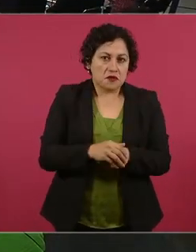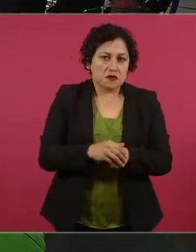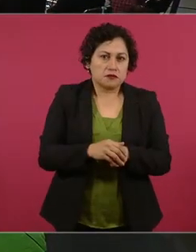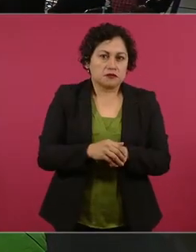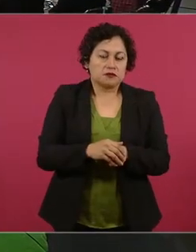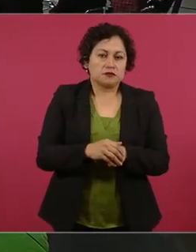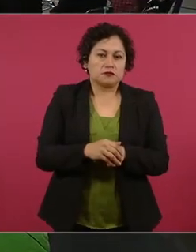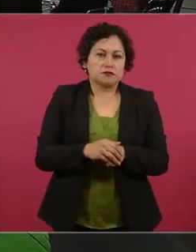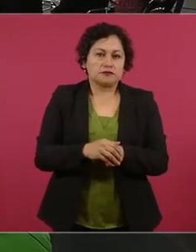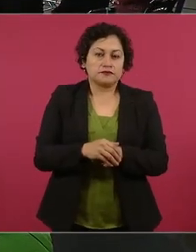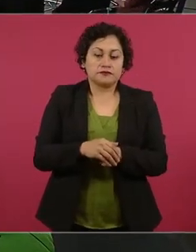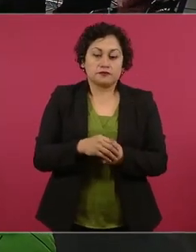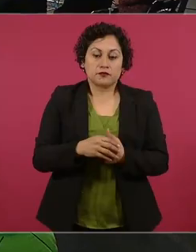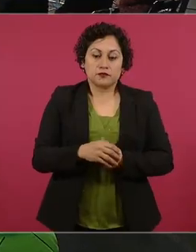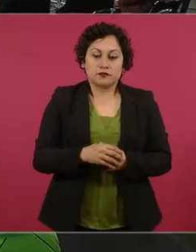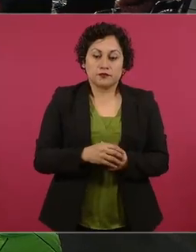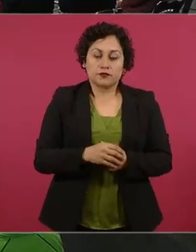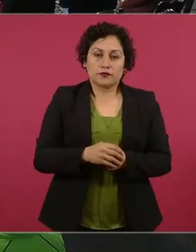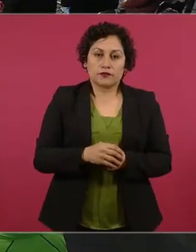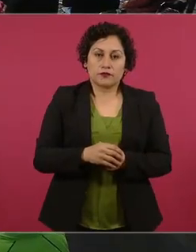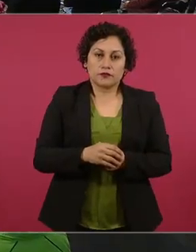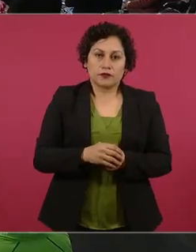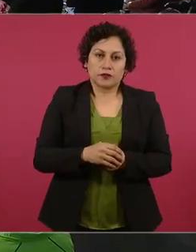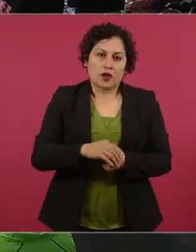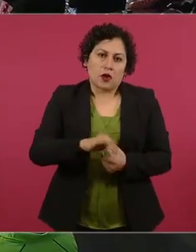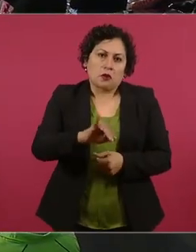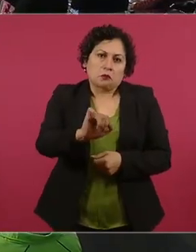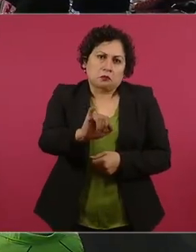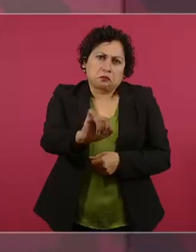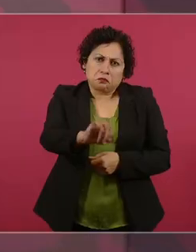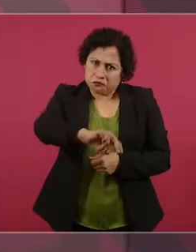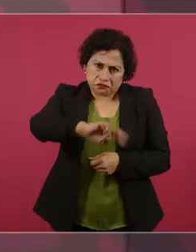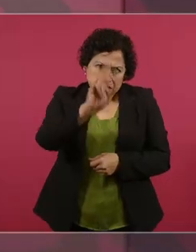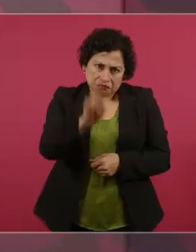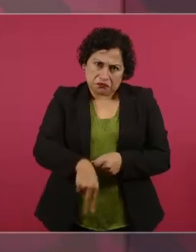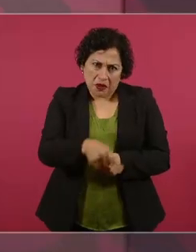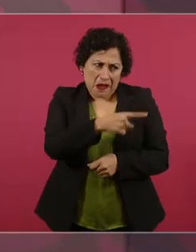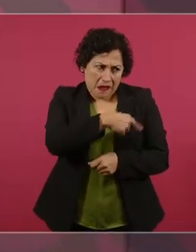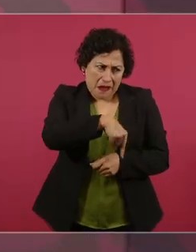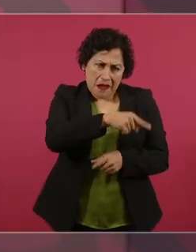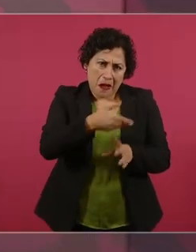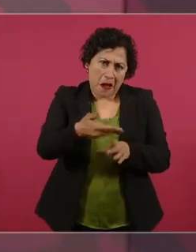y que sí me investigaban. Hay un capítulo